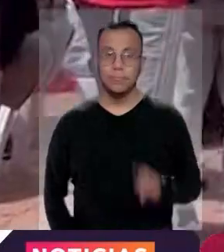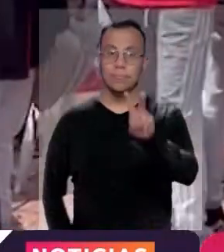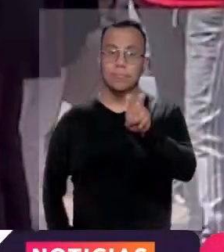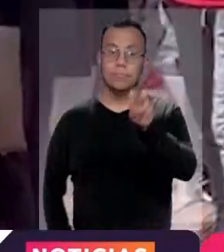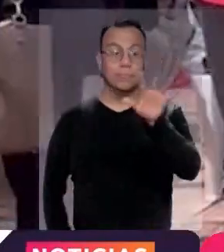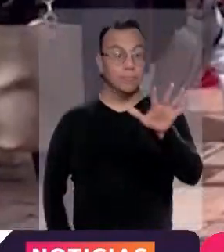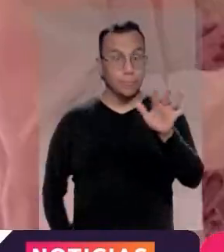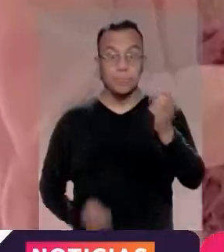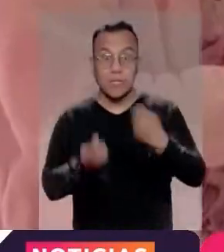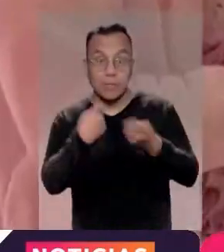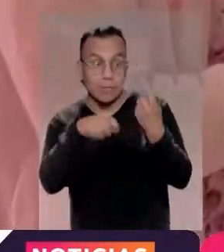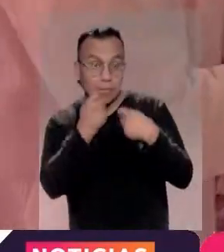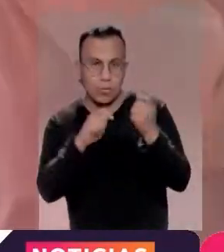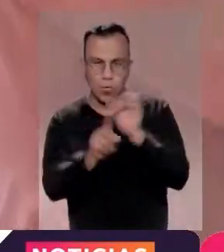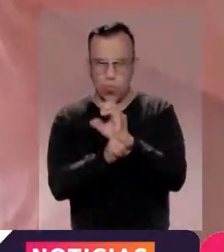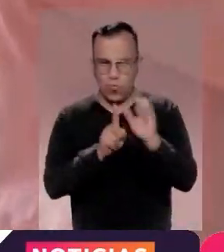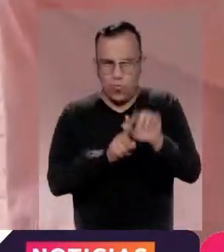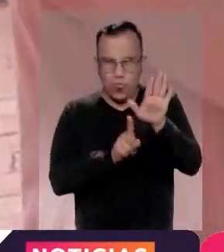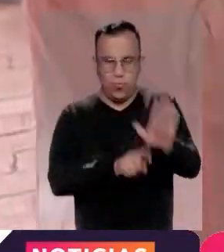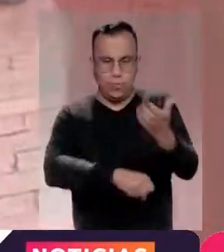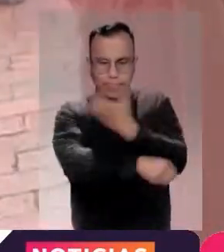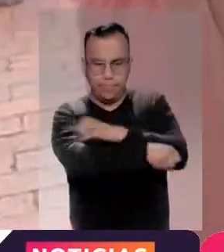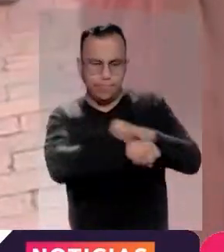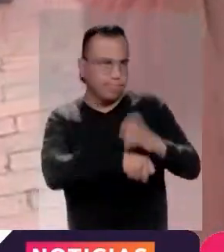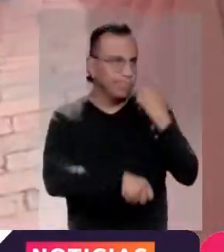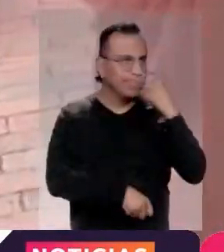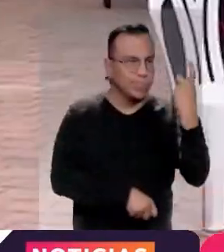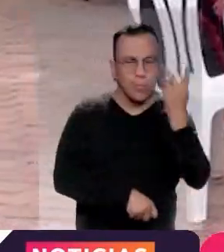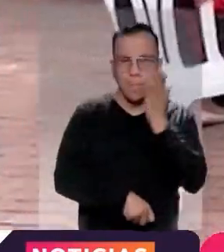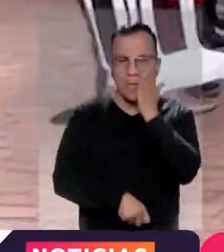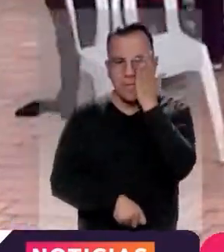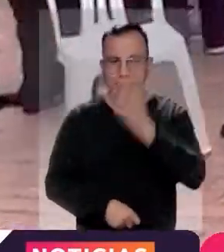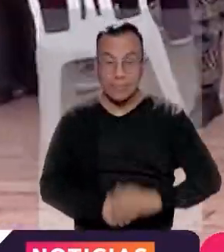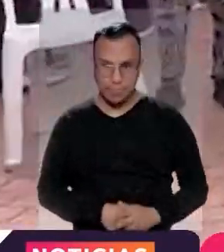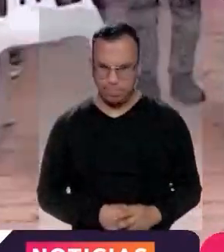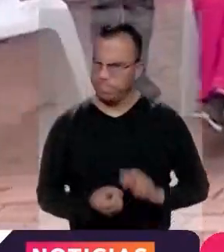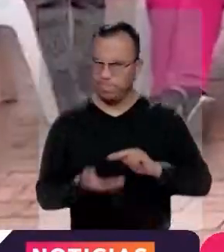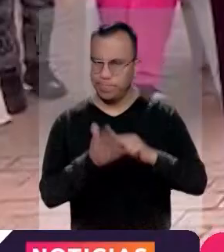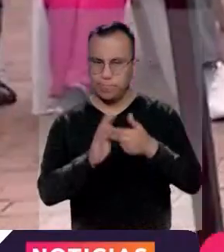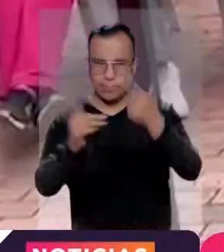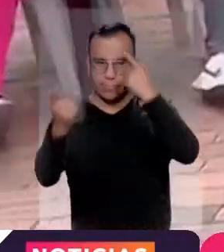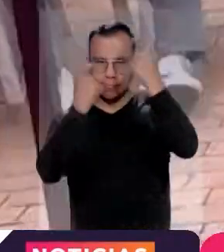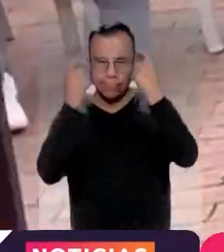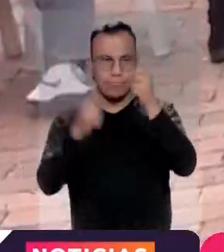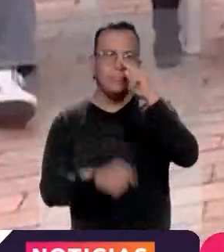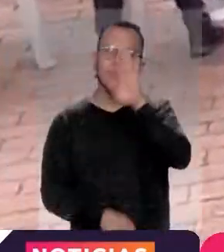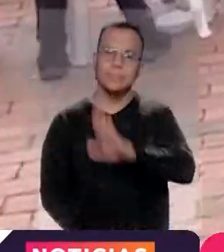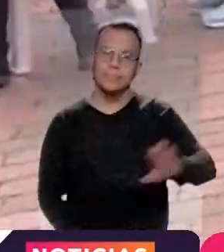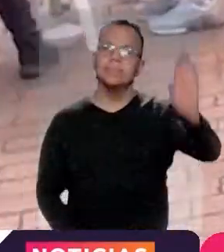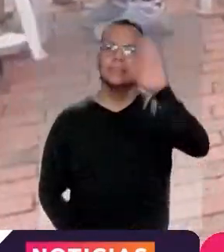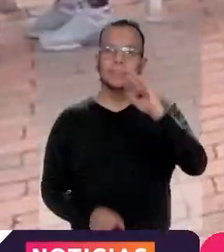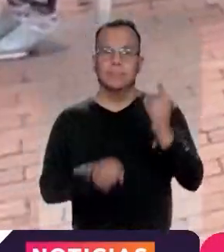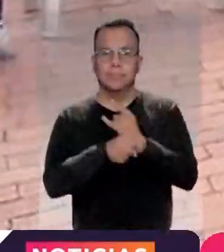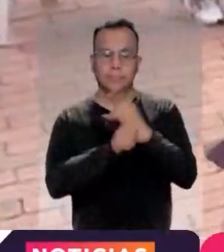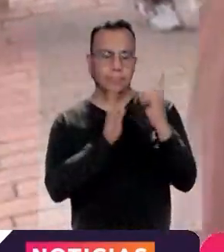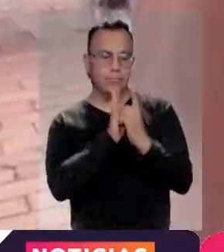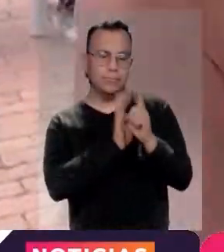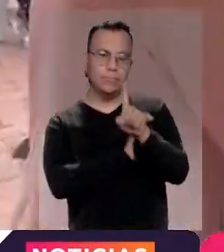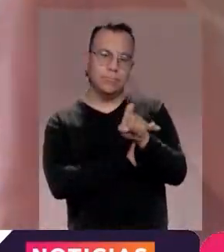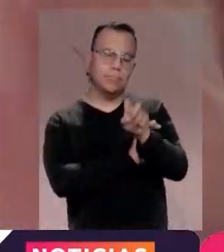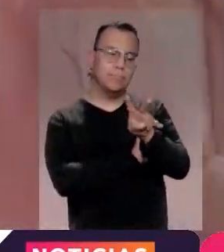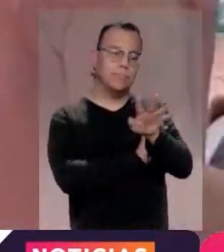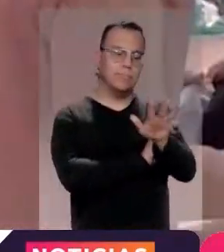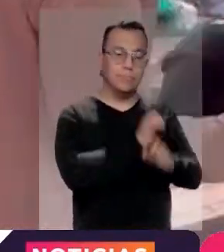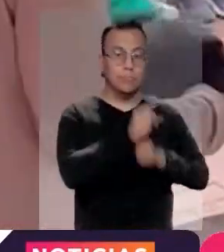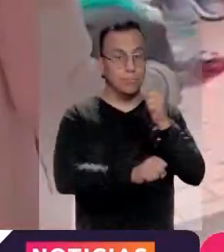75 emprendimientos del sector cultural de la Candelaria buscan padrino. La estrategia funciona a nivel nacional. Mediante el decreto